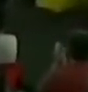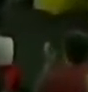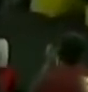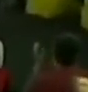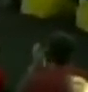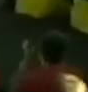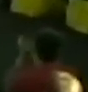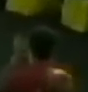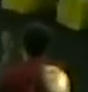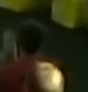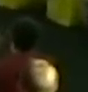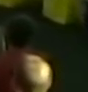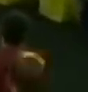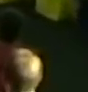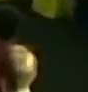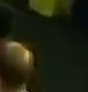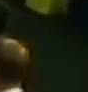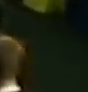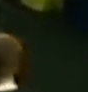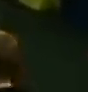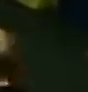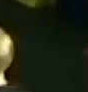¡Que viva la humanidad libre,